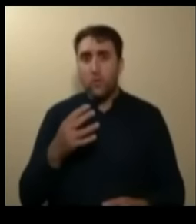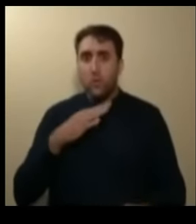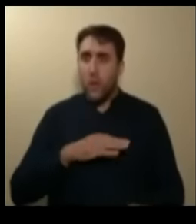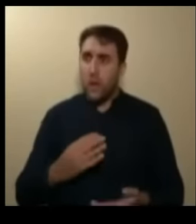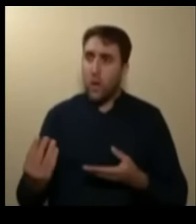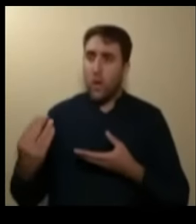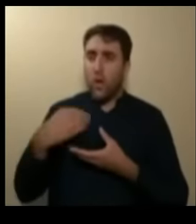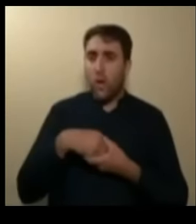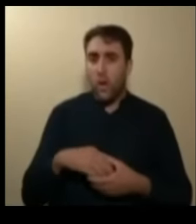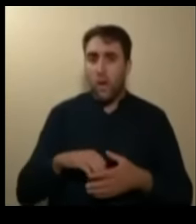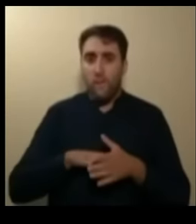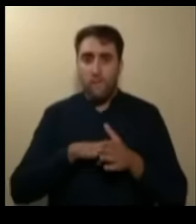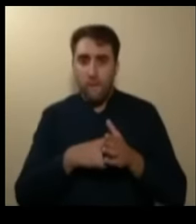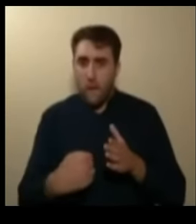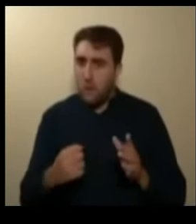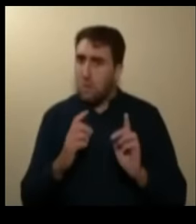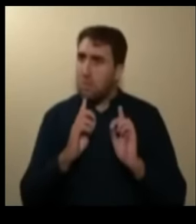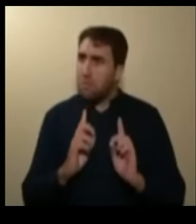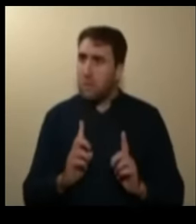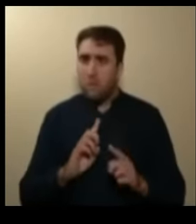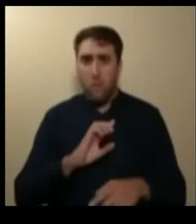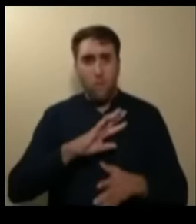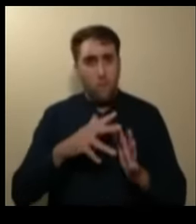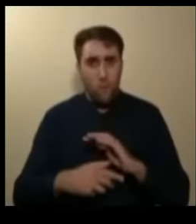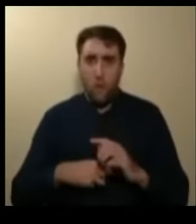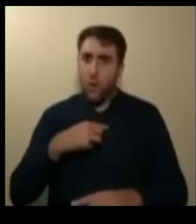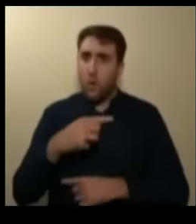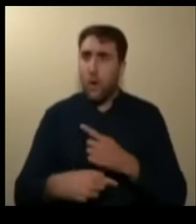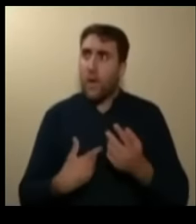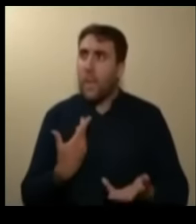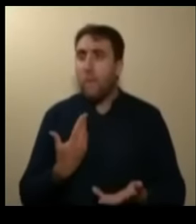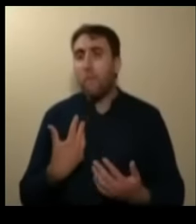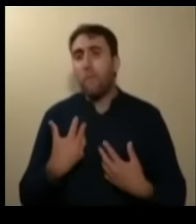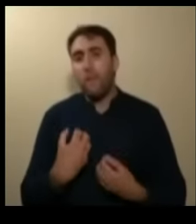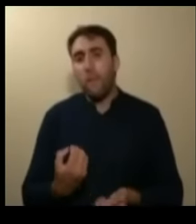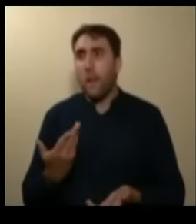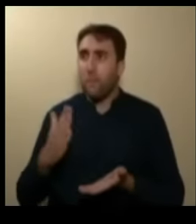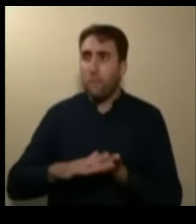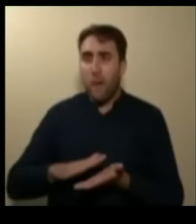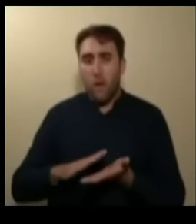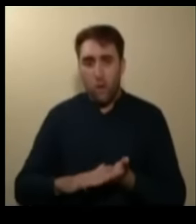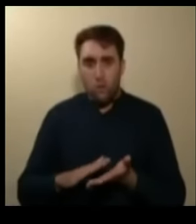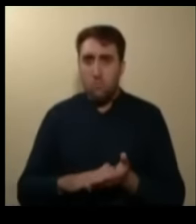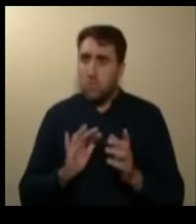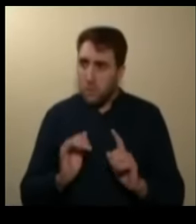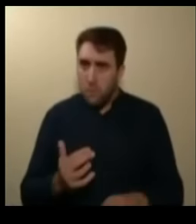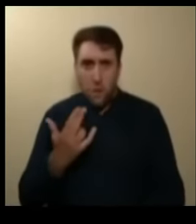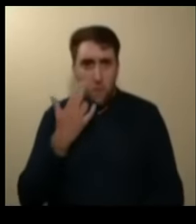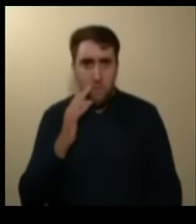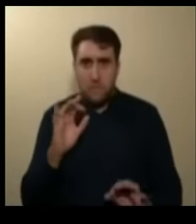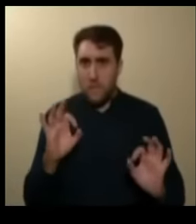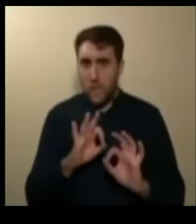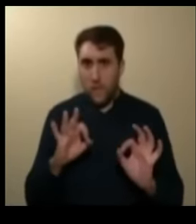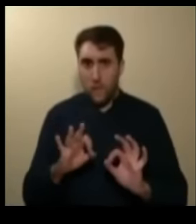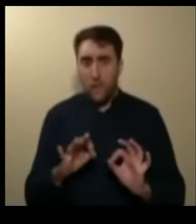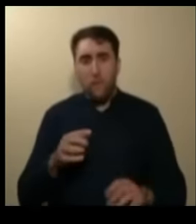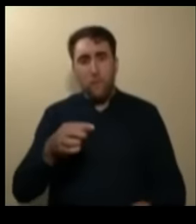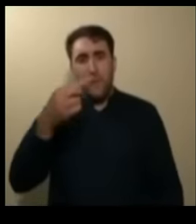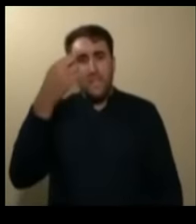anterior, su salario no va a tener problema. Quien lo quiera empezar a cobrar en efectivo tampoco lo va a tener. Asociar esto con la